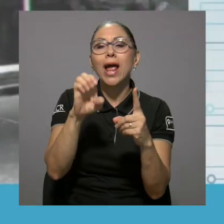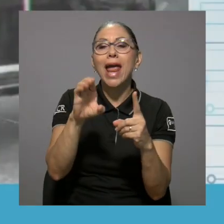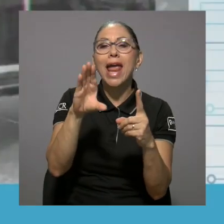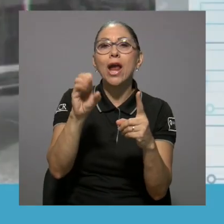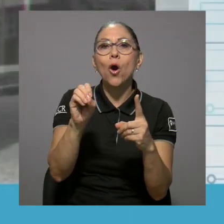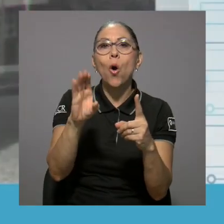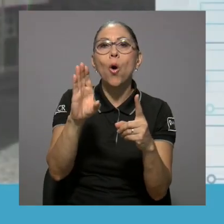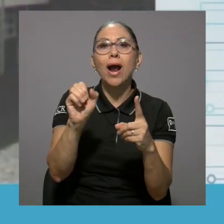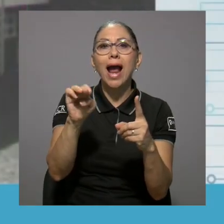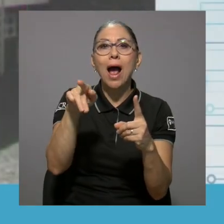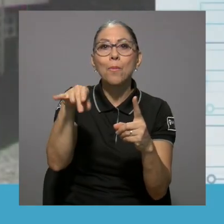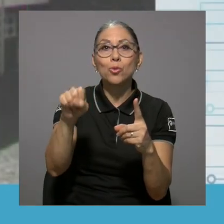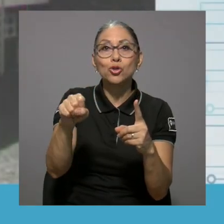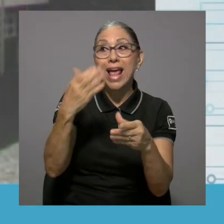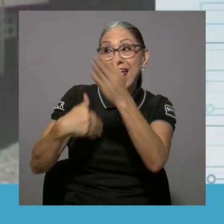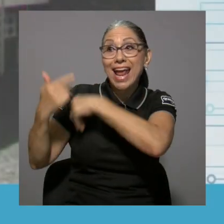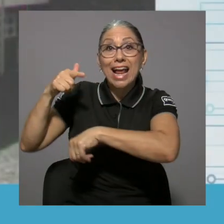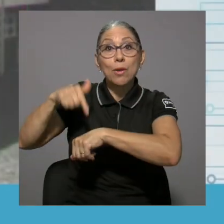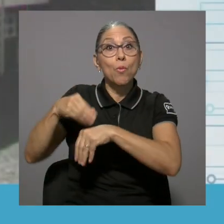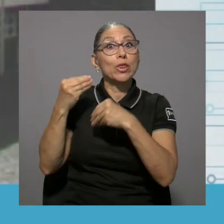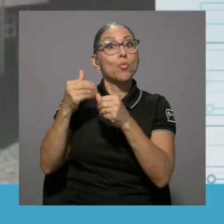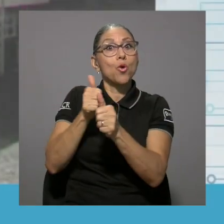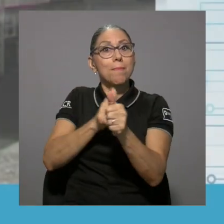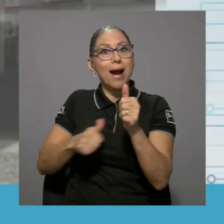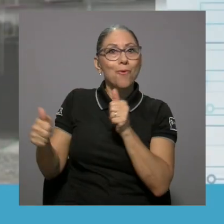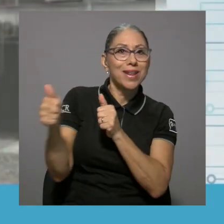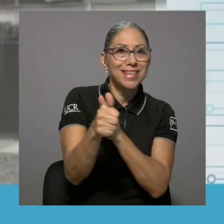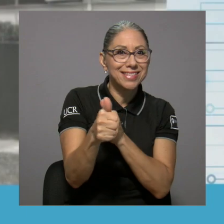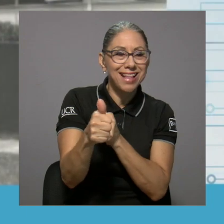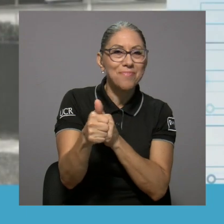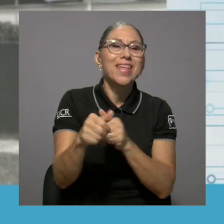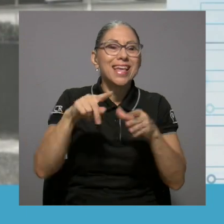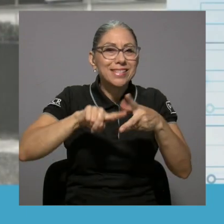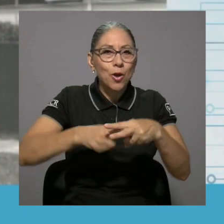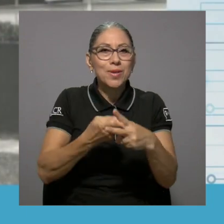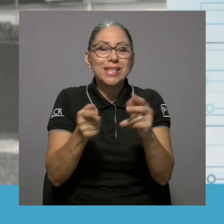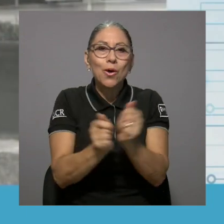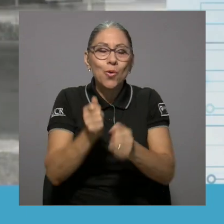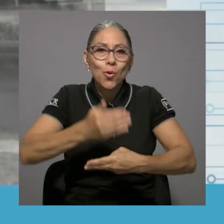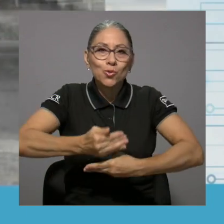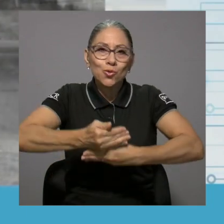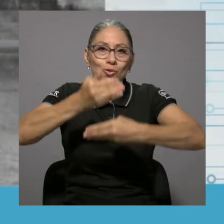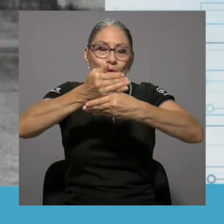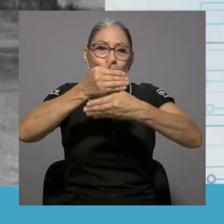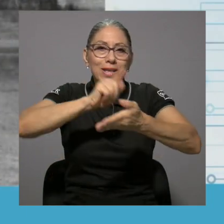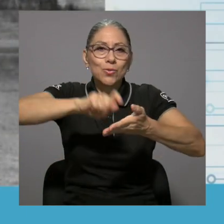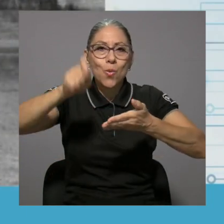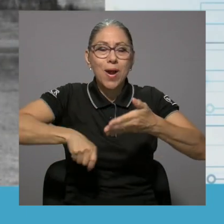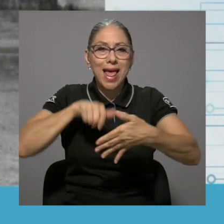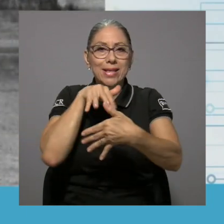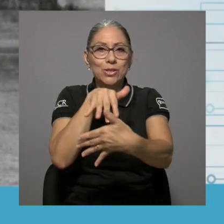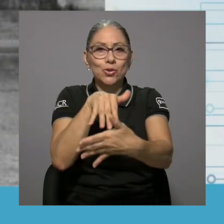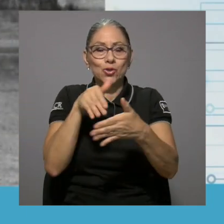muy vanguardista para el momento, y se comienza con la construcción de la Escuela de Estudios Generales, que